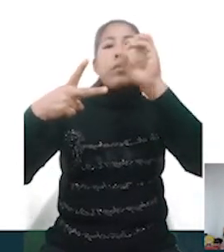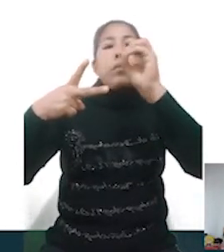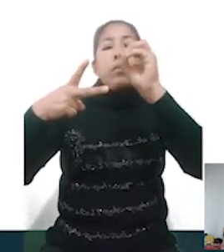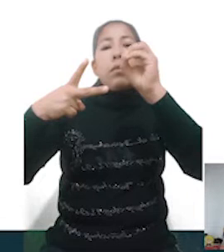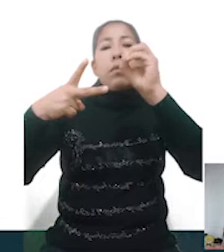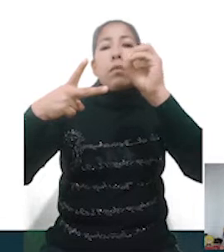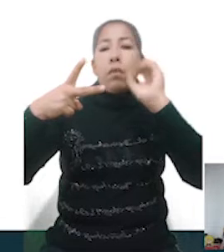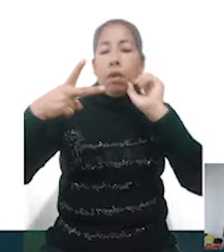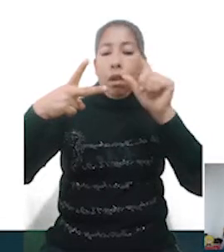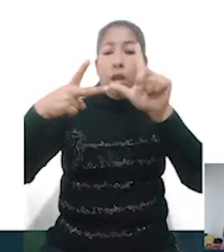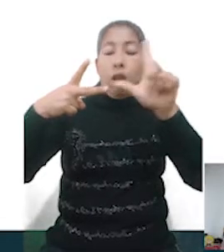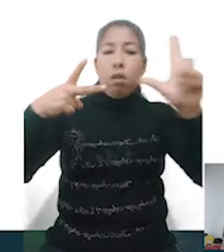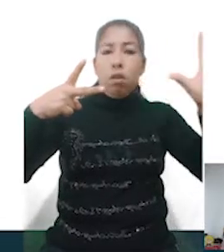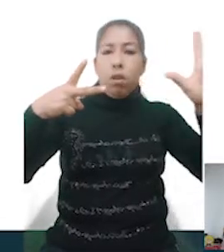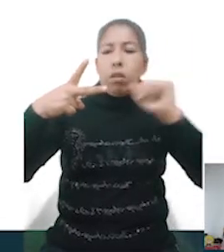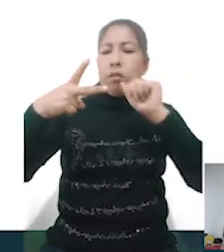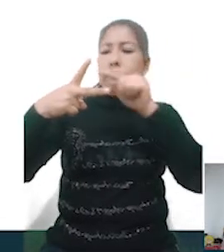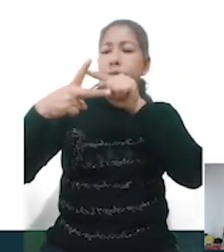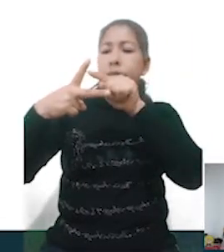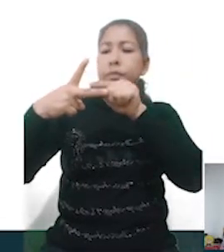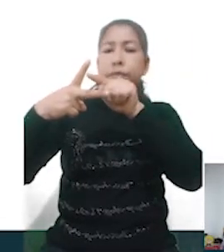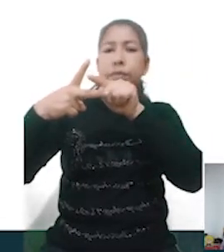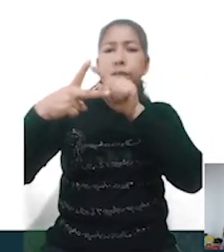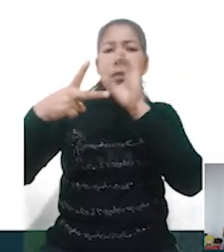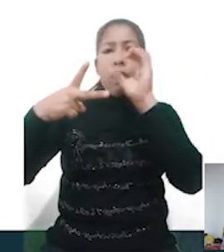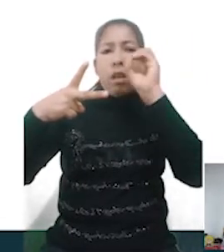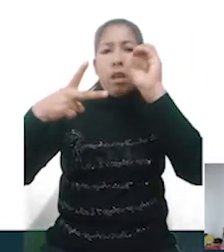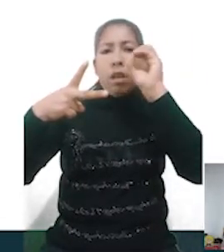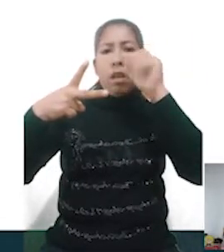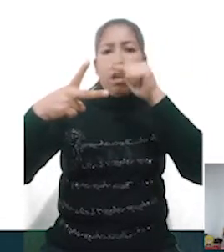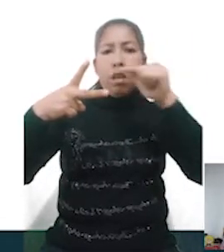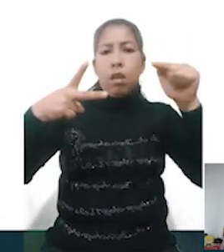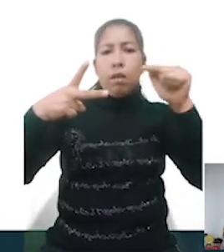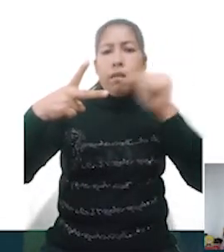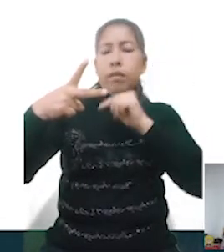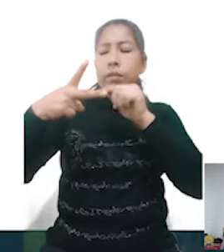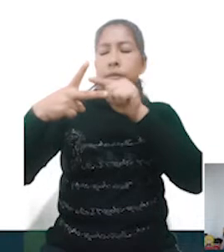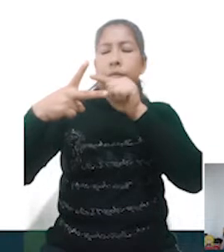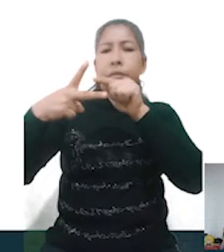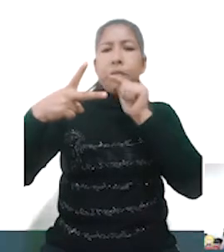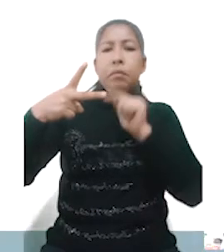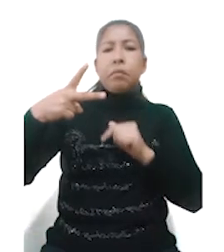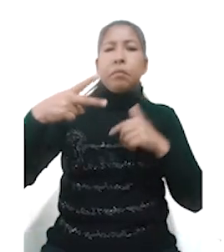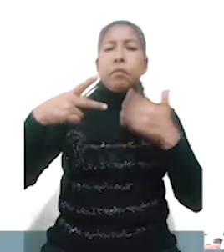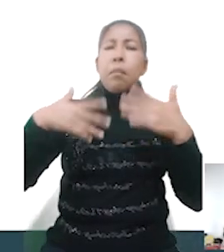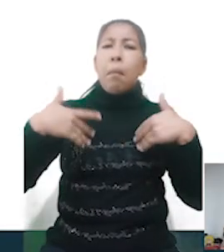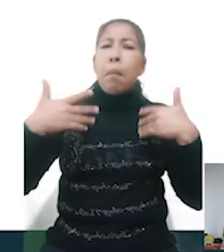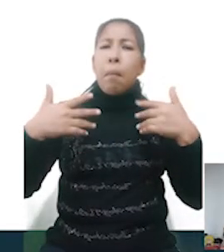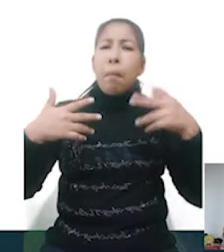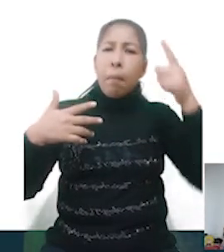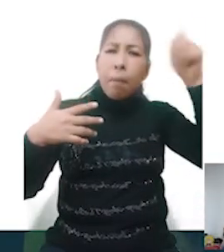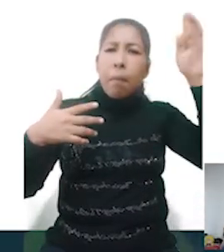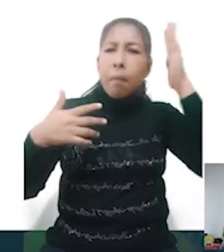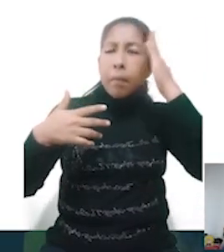arco, R al radio y con la letra griega θ denotamos el ángulo central. Para saber